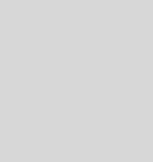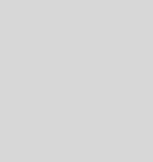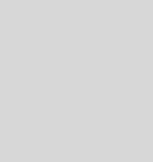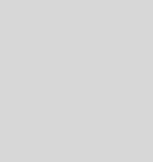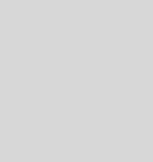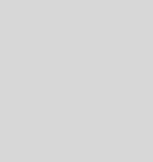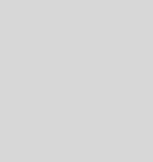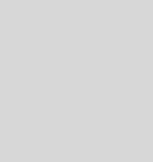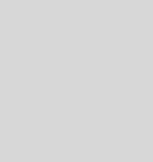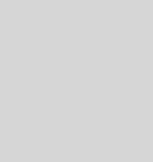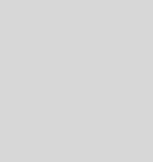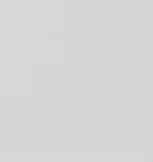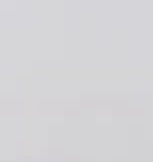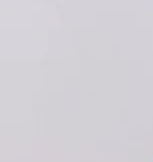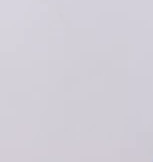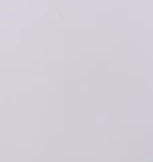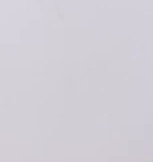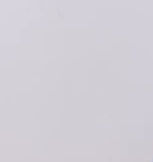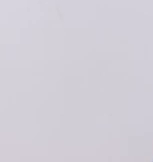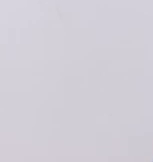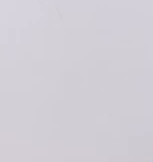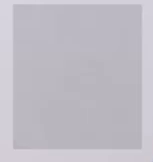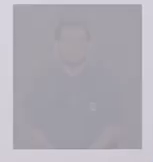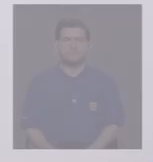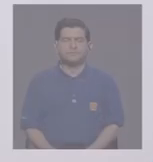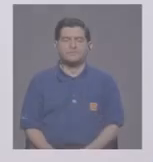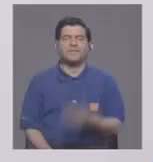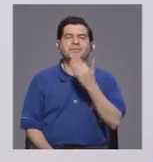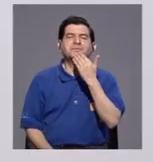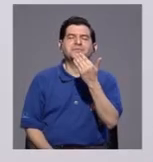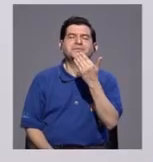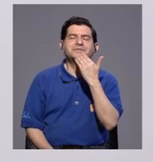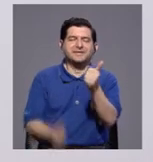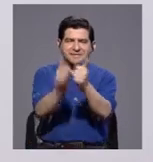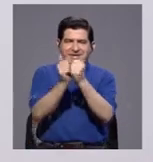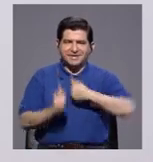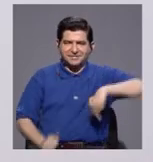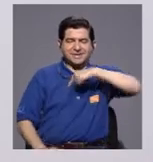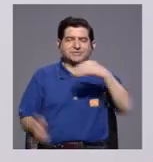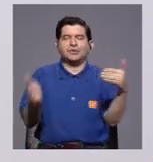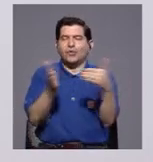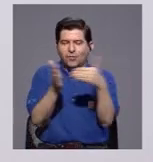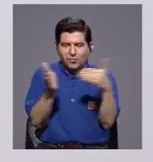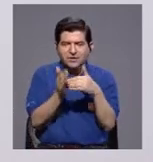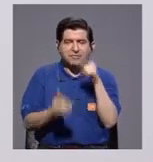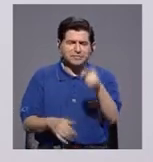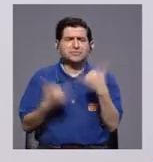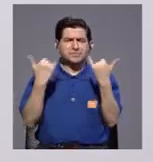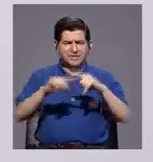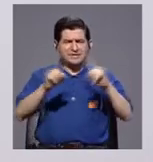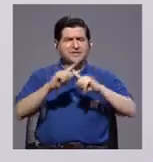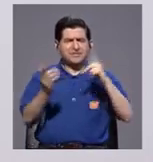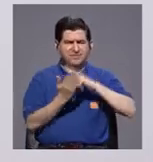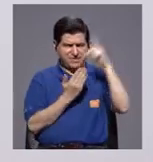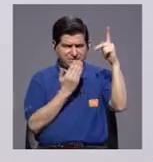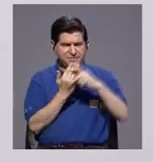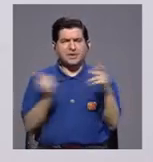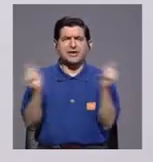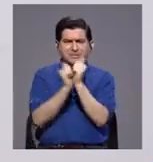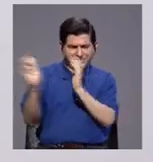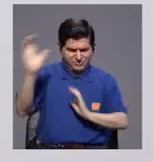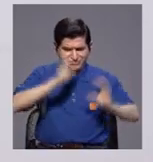biotecnología para todos andrade muchísimas gracias por acompañarnos nuevamente este estado en varios programas de